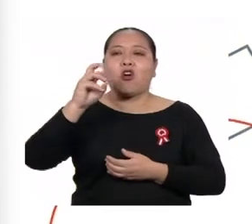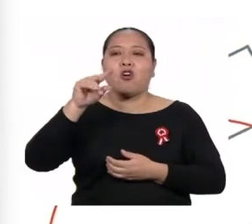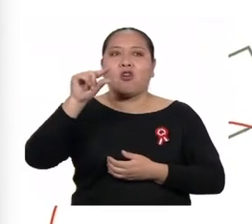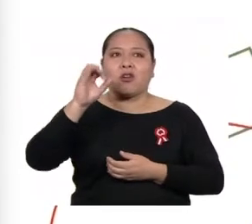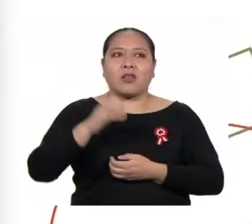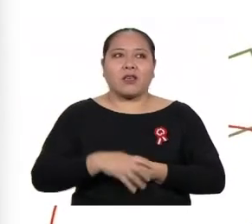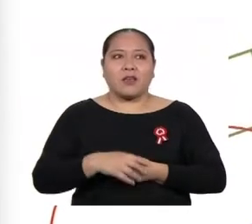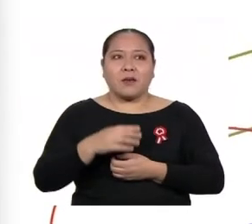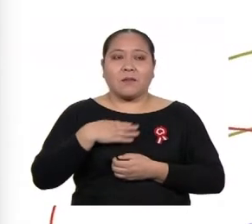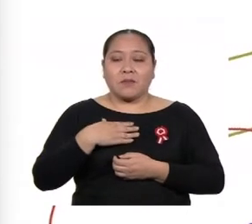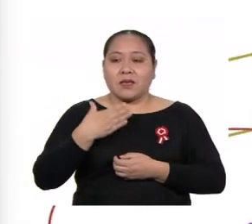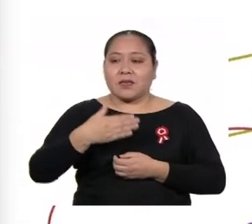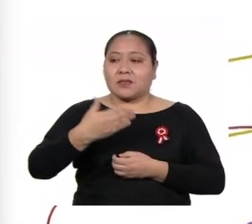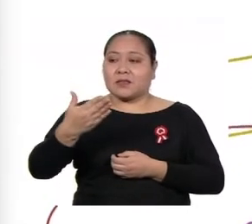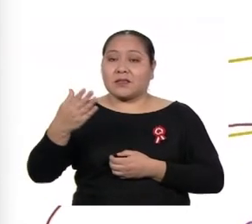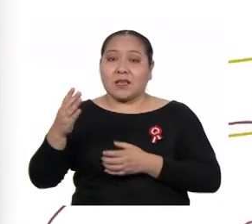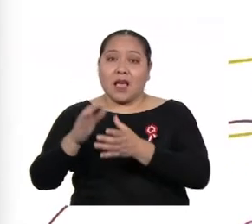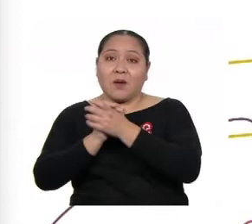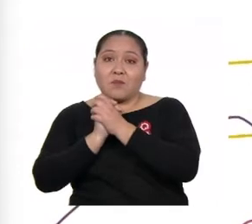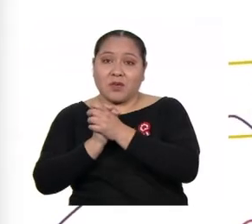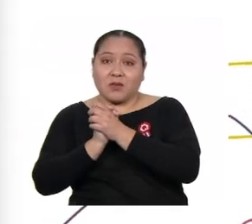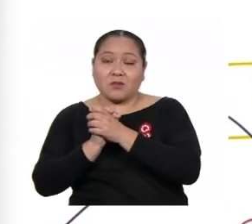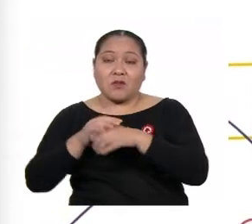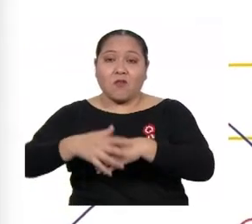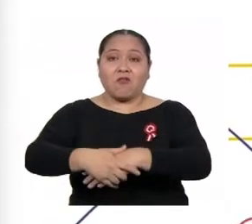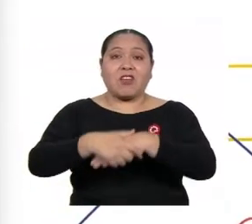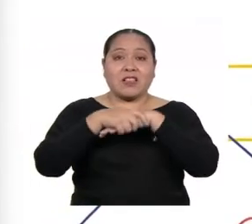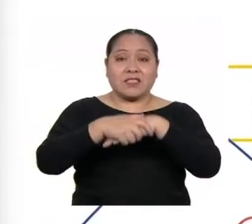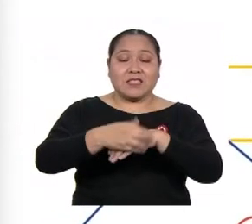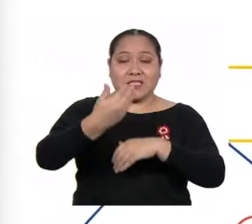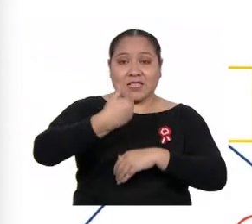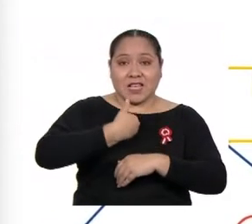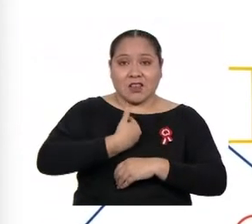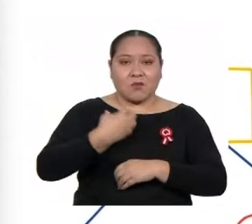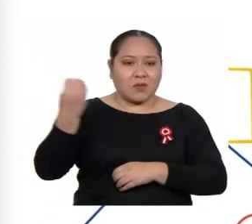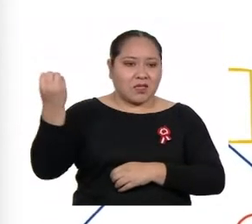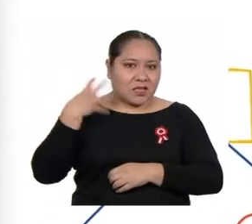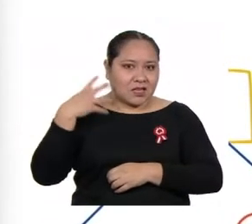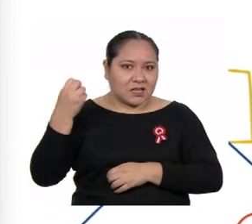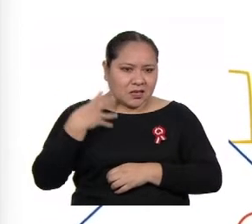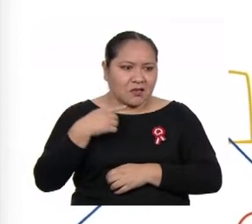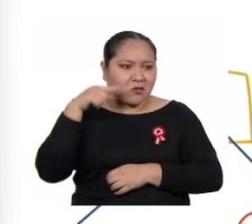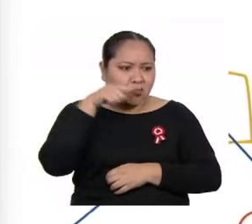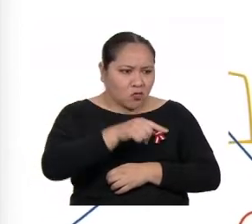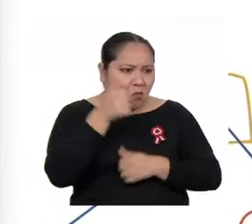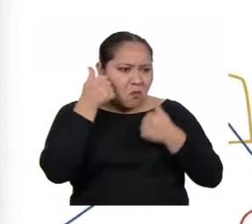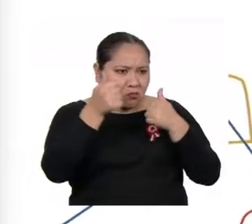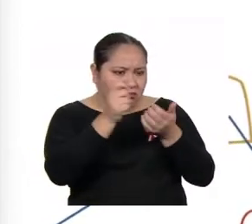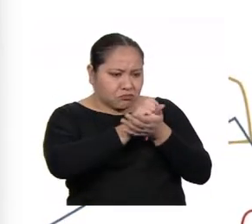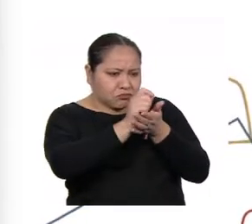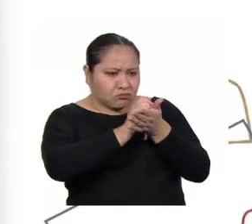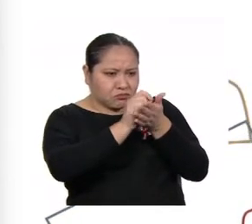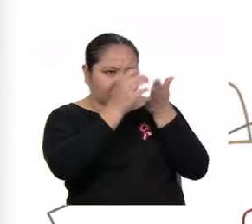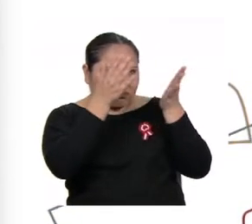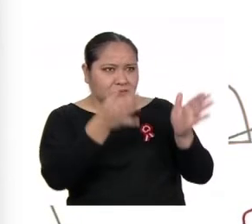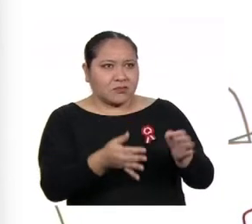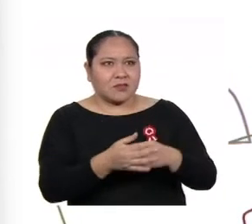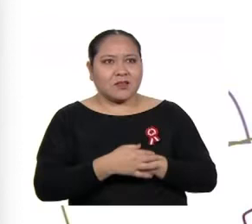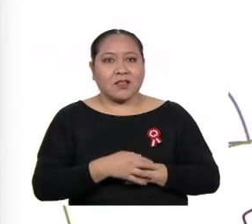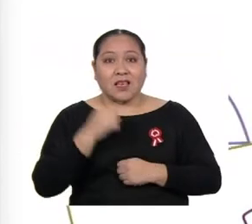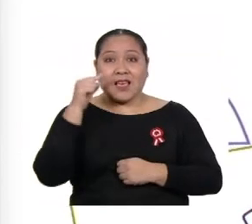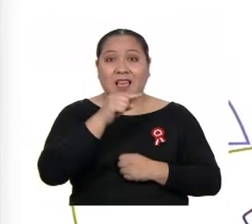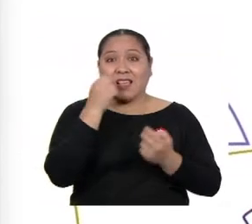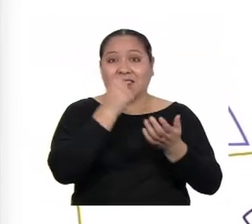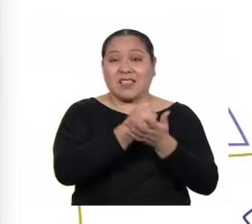Mis condiscípulos me felicitaron, diciéndome que tenía grandes condiciones de escritor.